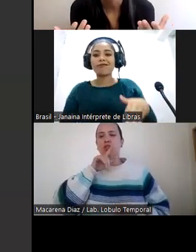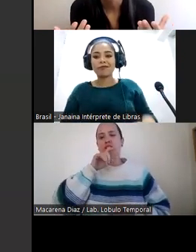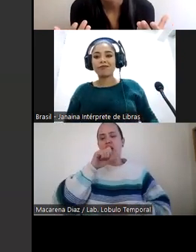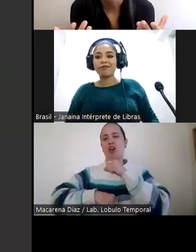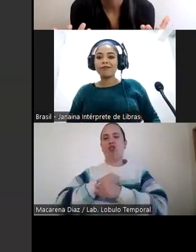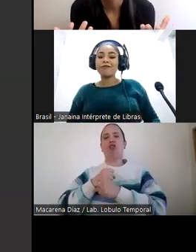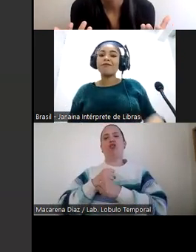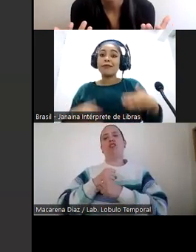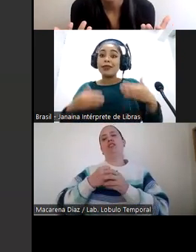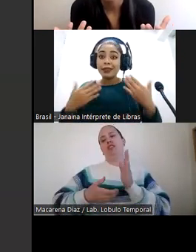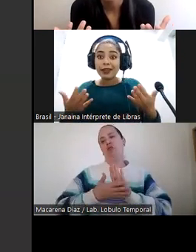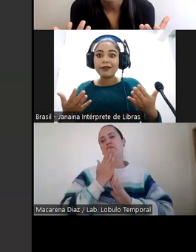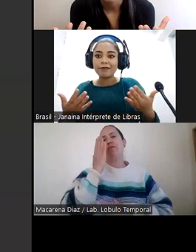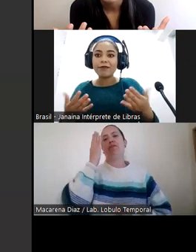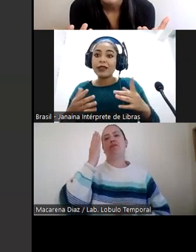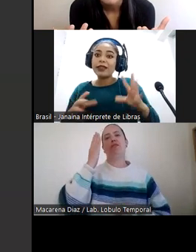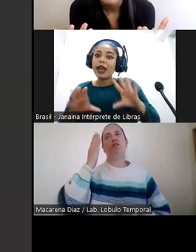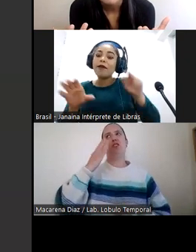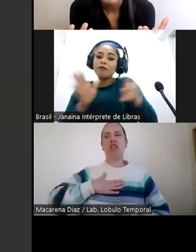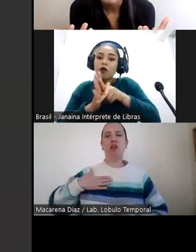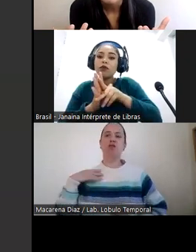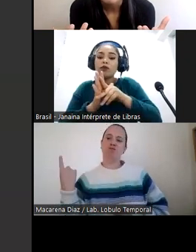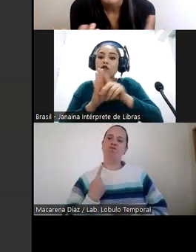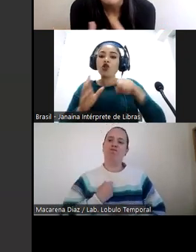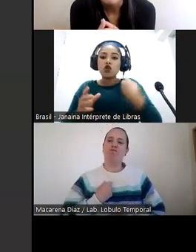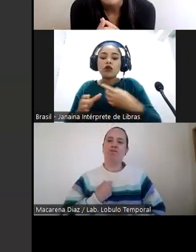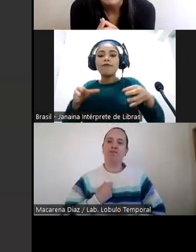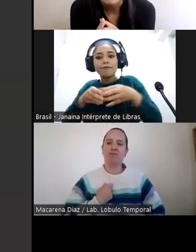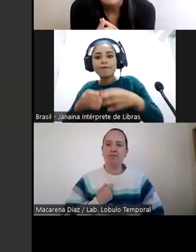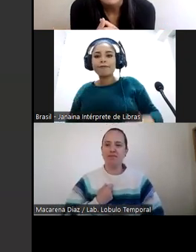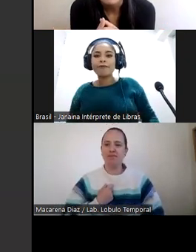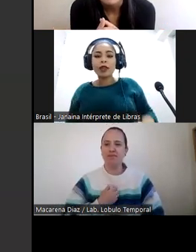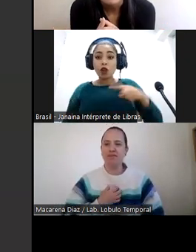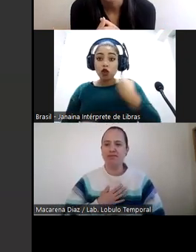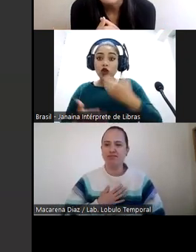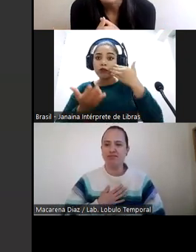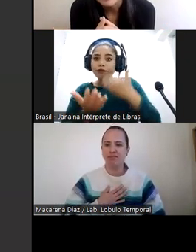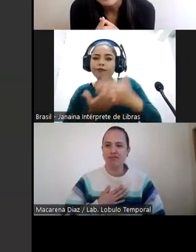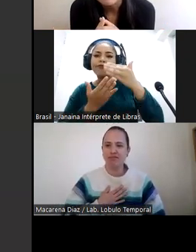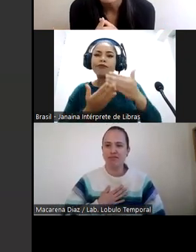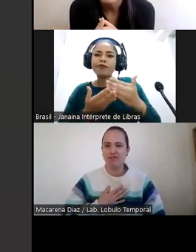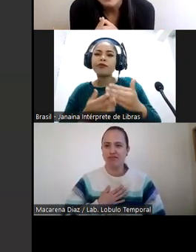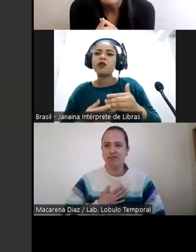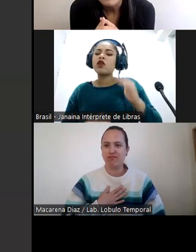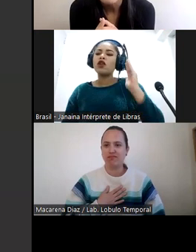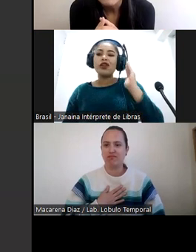algo, es parte de nuestro objetivo. Y nosotros empezamos esto ya hace un año